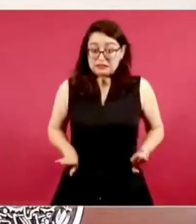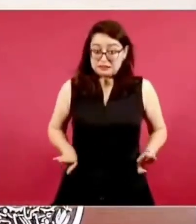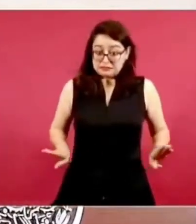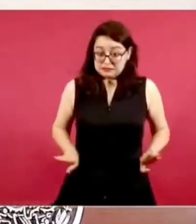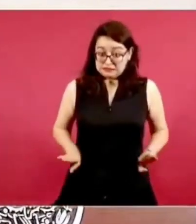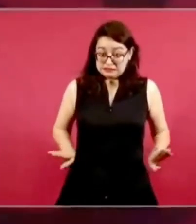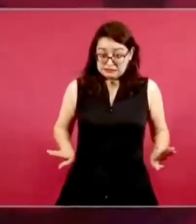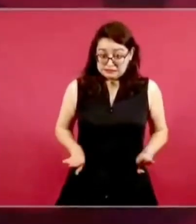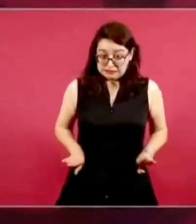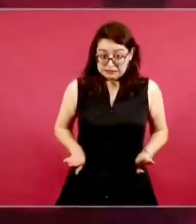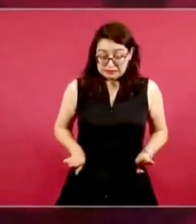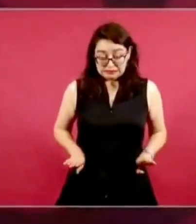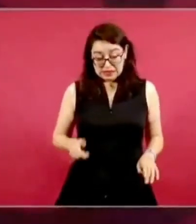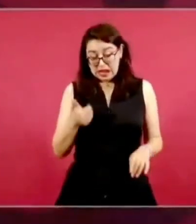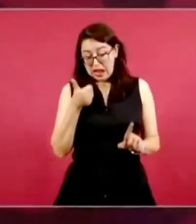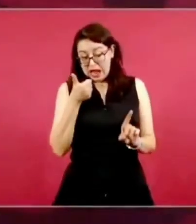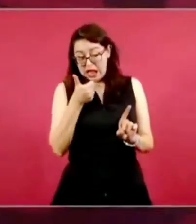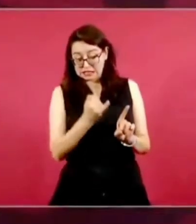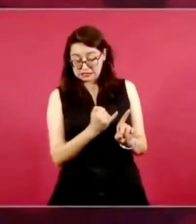peculiaridades,